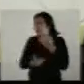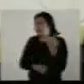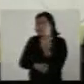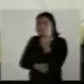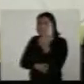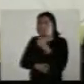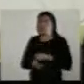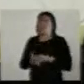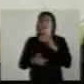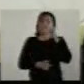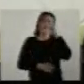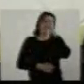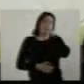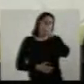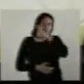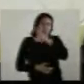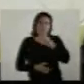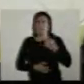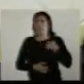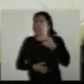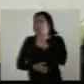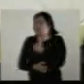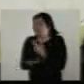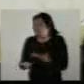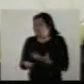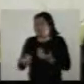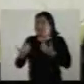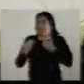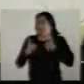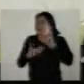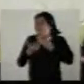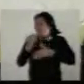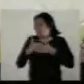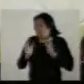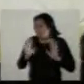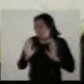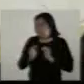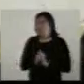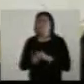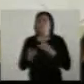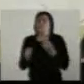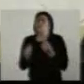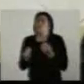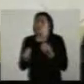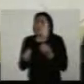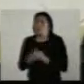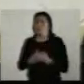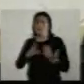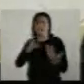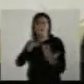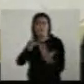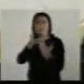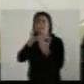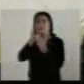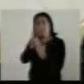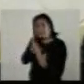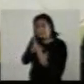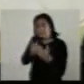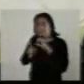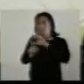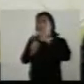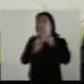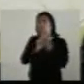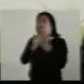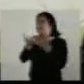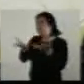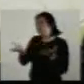no solo de las dificultades que tenemos, los que tenemos alguna discapacidad, sino de la forma como la relación